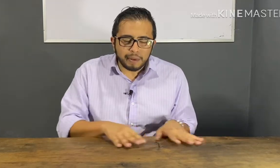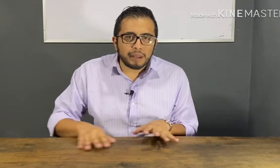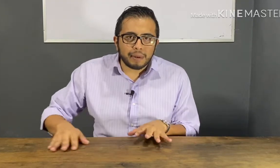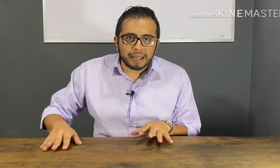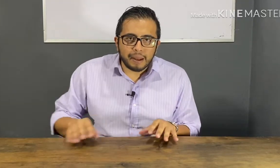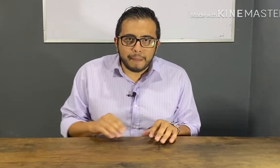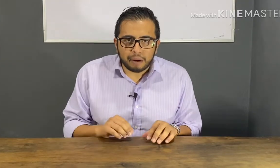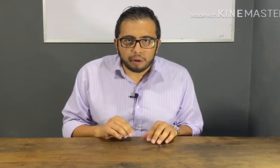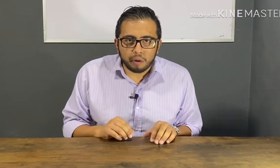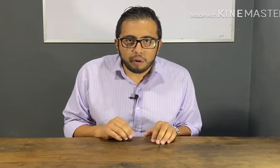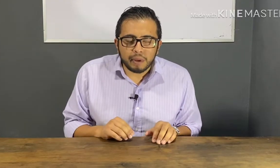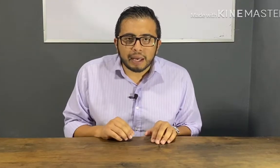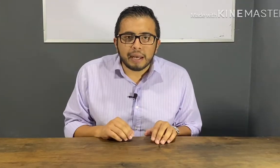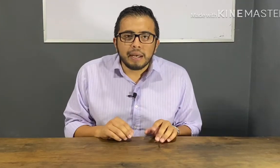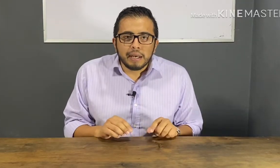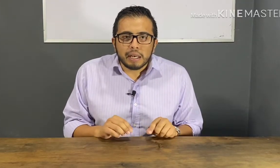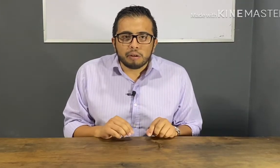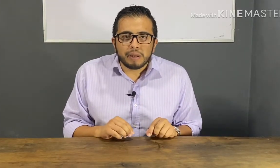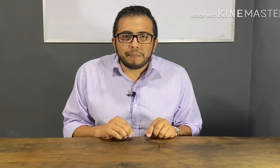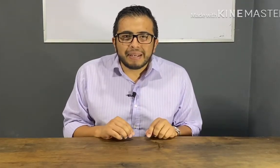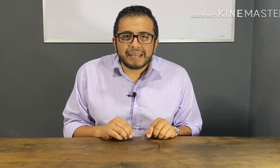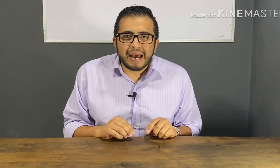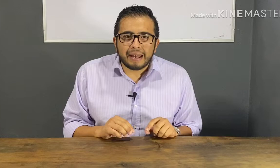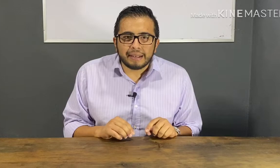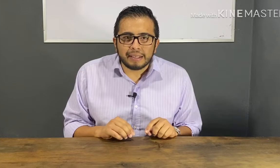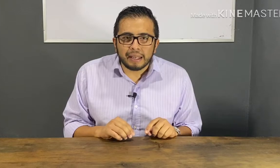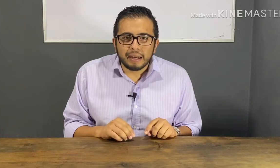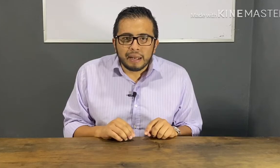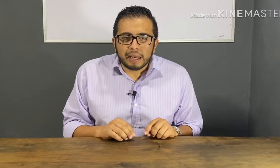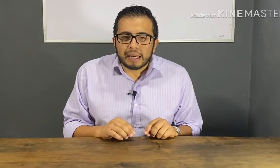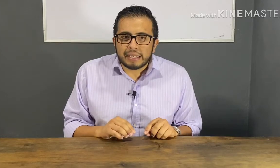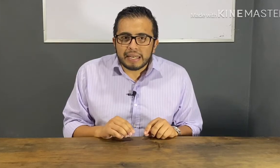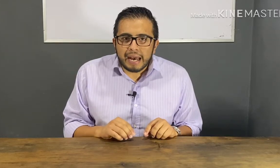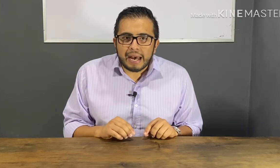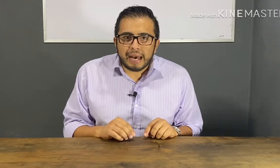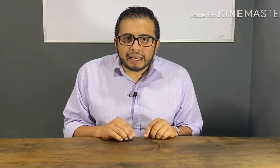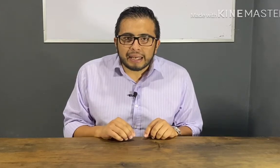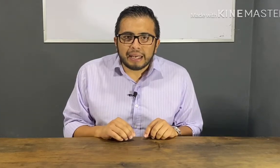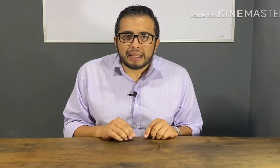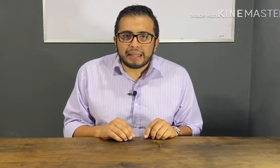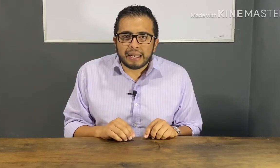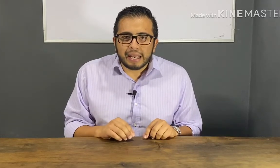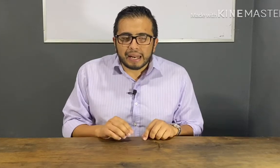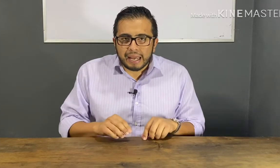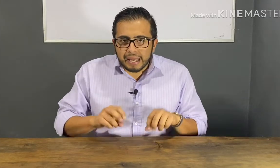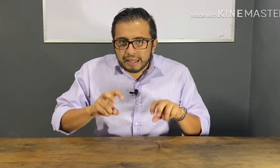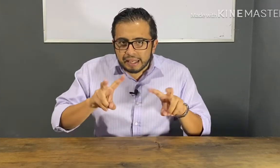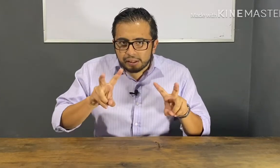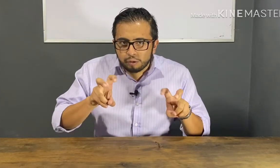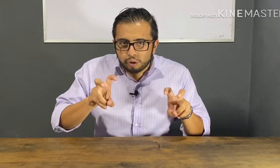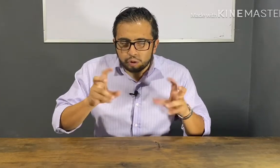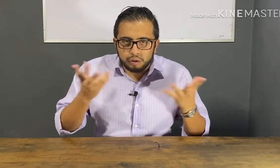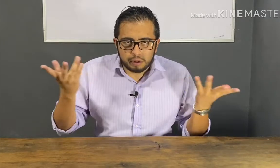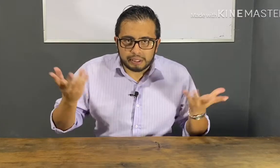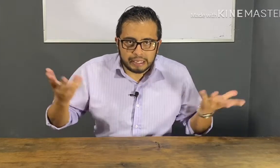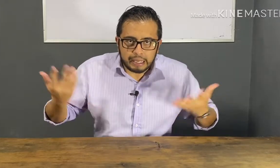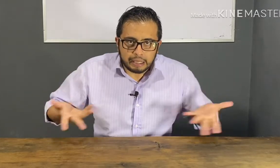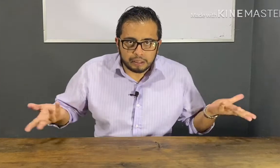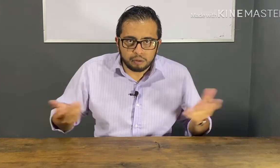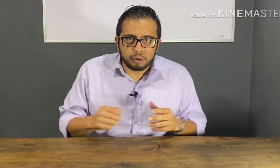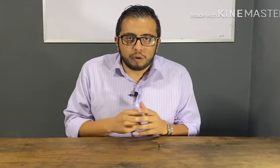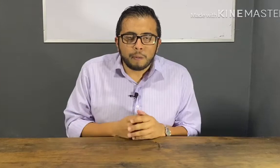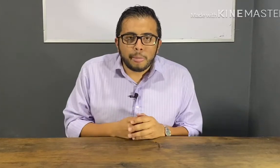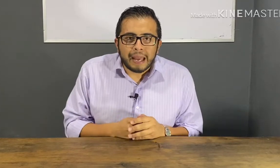AMLO se mete en materia macroeconómica y nos empieza a decir que ya hay que tener en desuso, así,